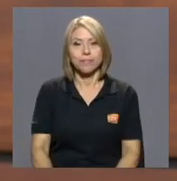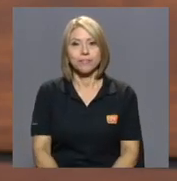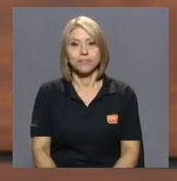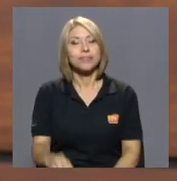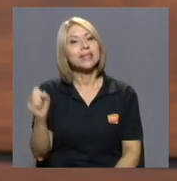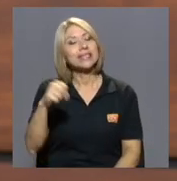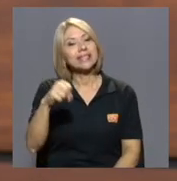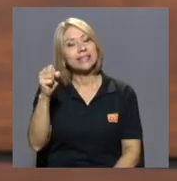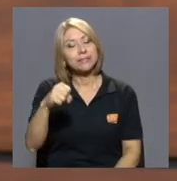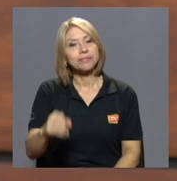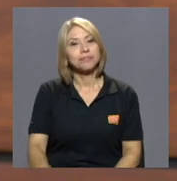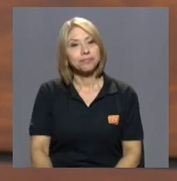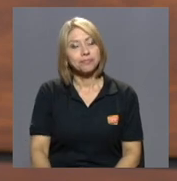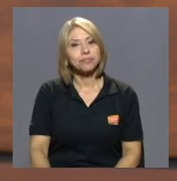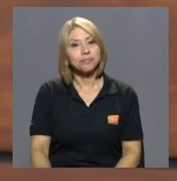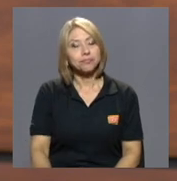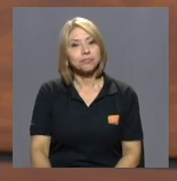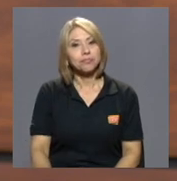miren,